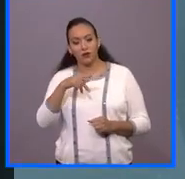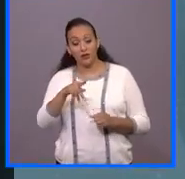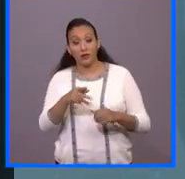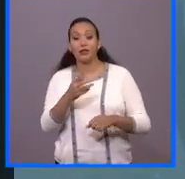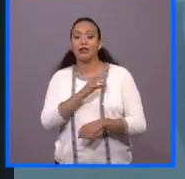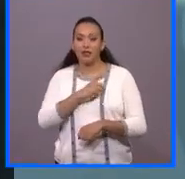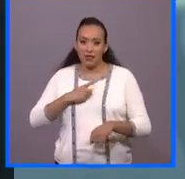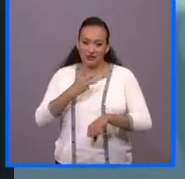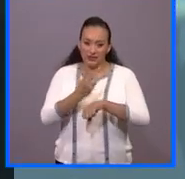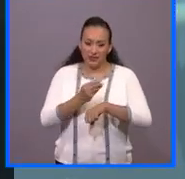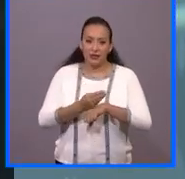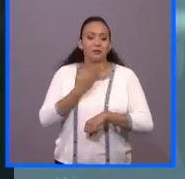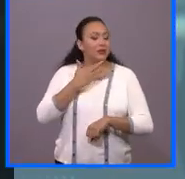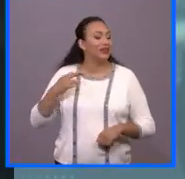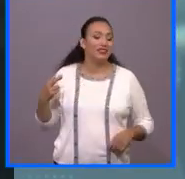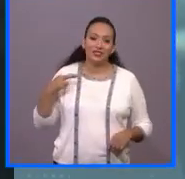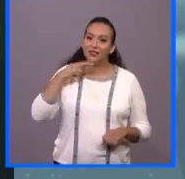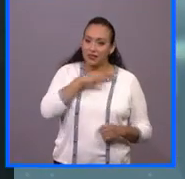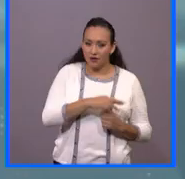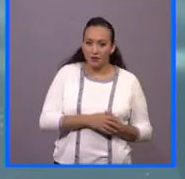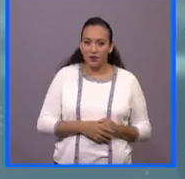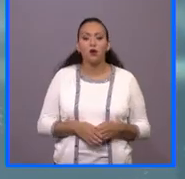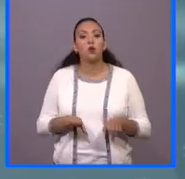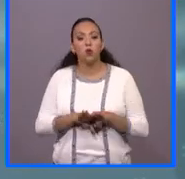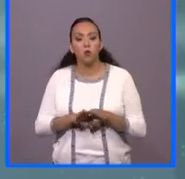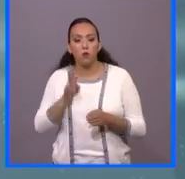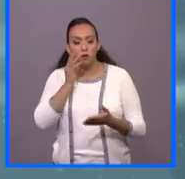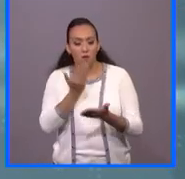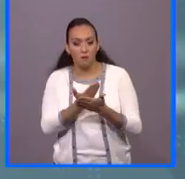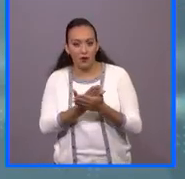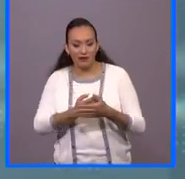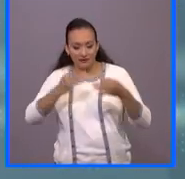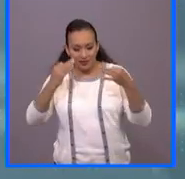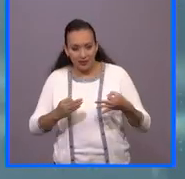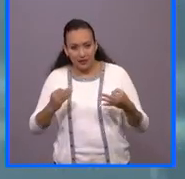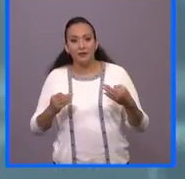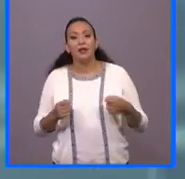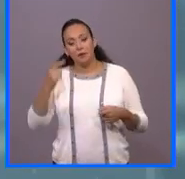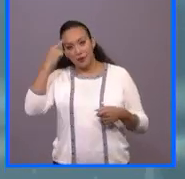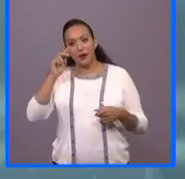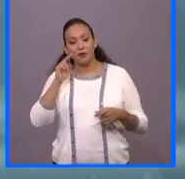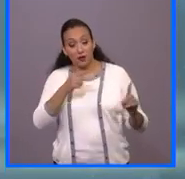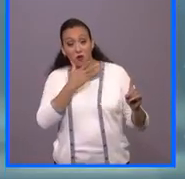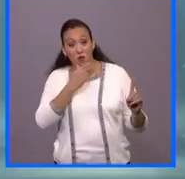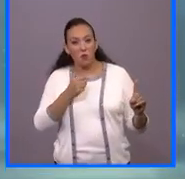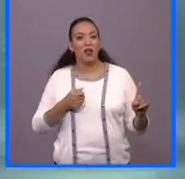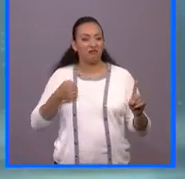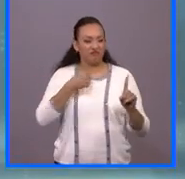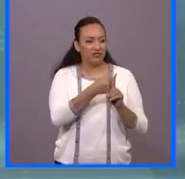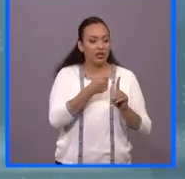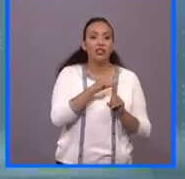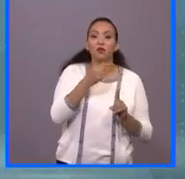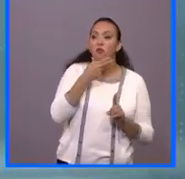debe resolverse de manera inmediata, excluyendo las pruebas obtenidas de forma ilícita. Advierte que de no resolverse en